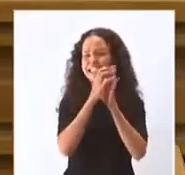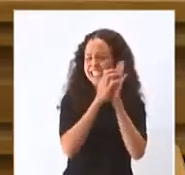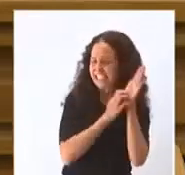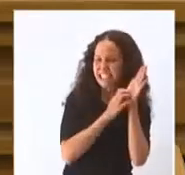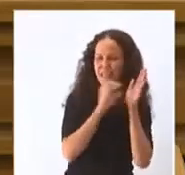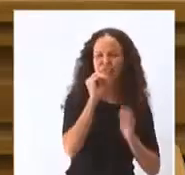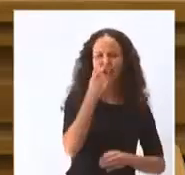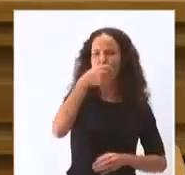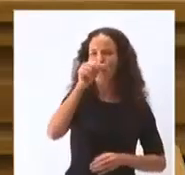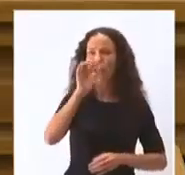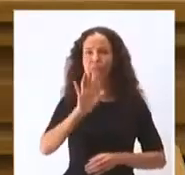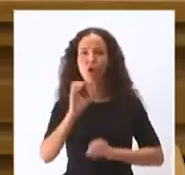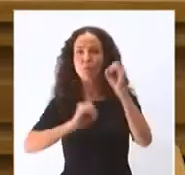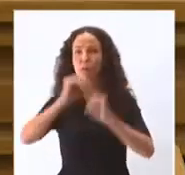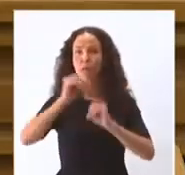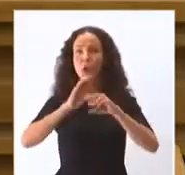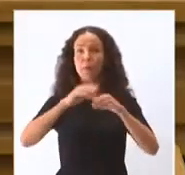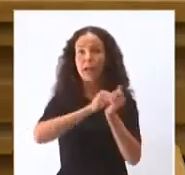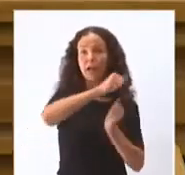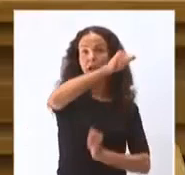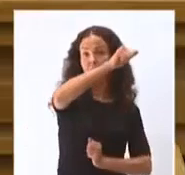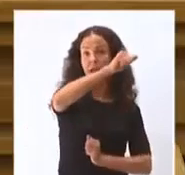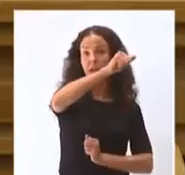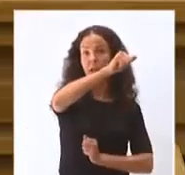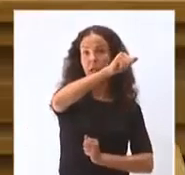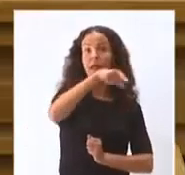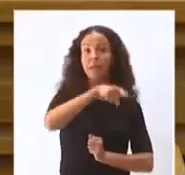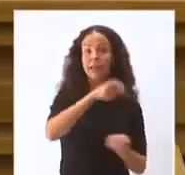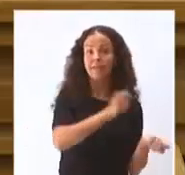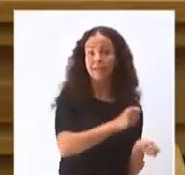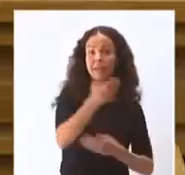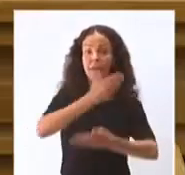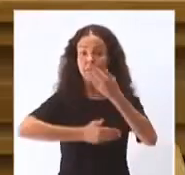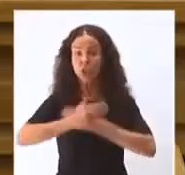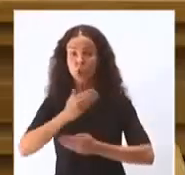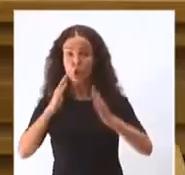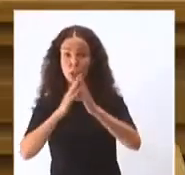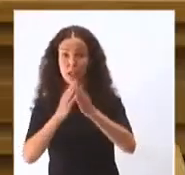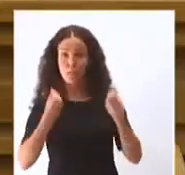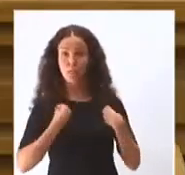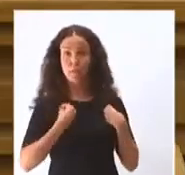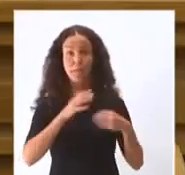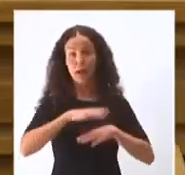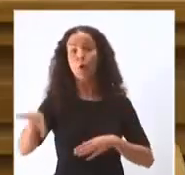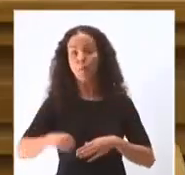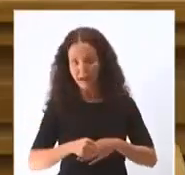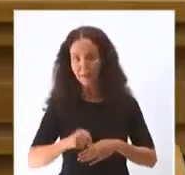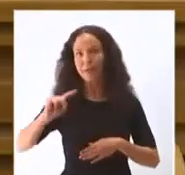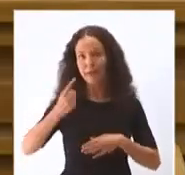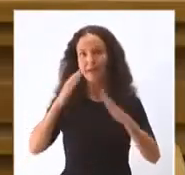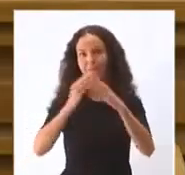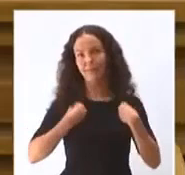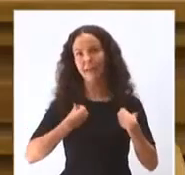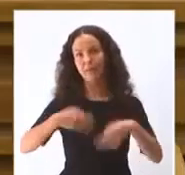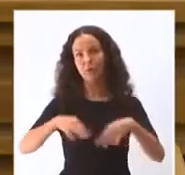5% para las escrituras que documentan las transmisiones de inmuebles que tengan por objeto la adquisición de la primera vivienda habitual por parte